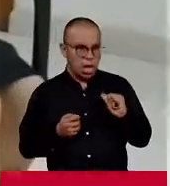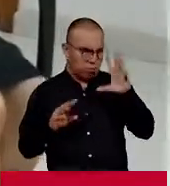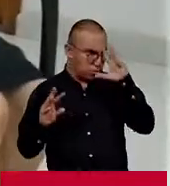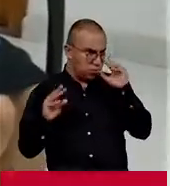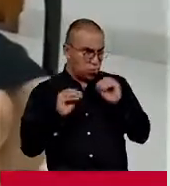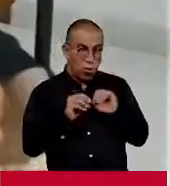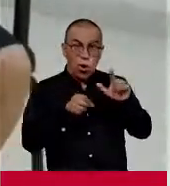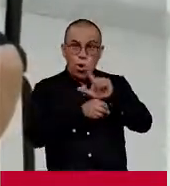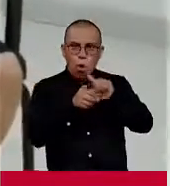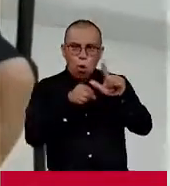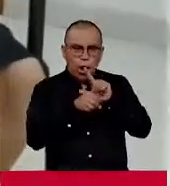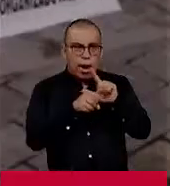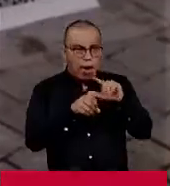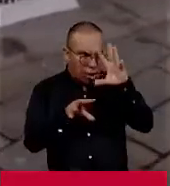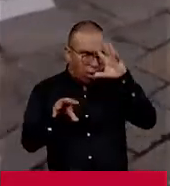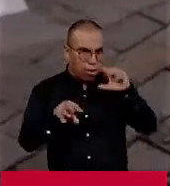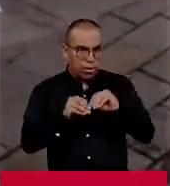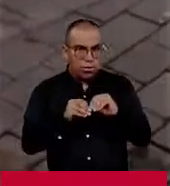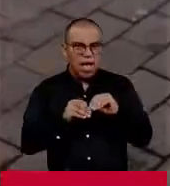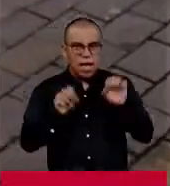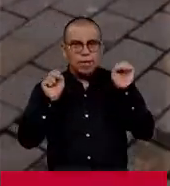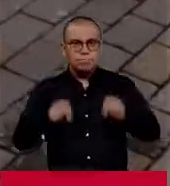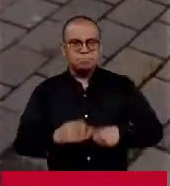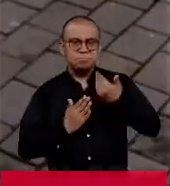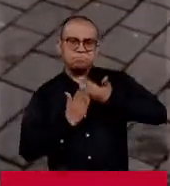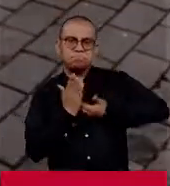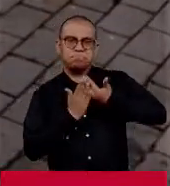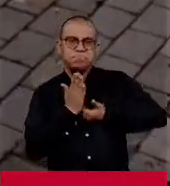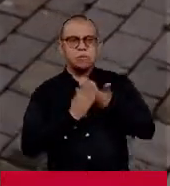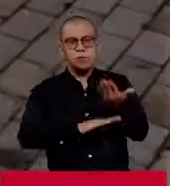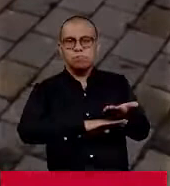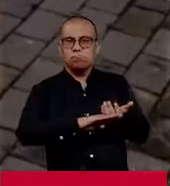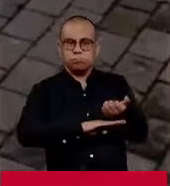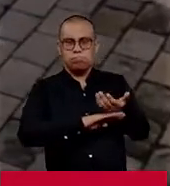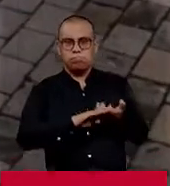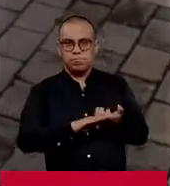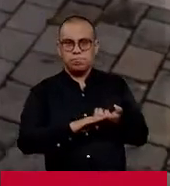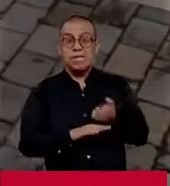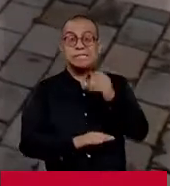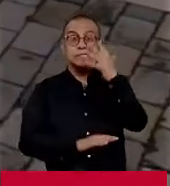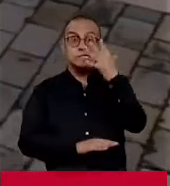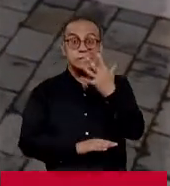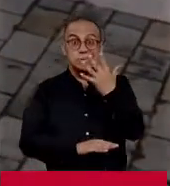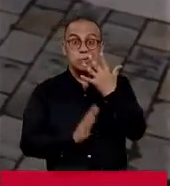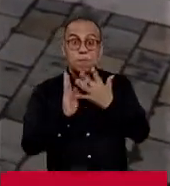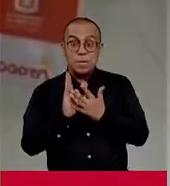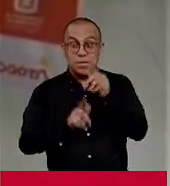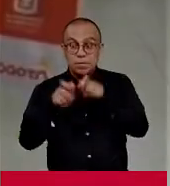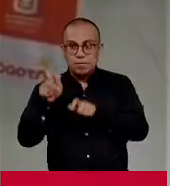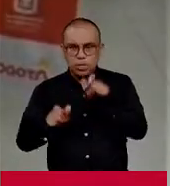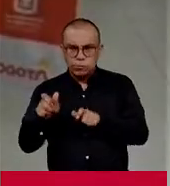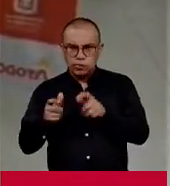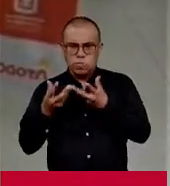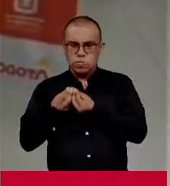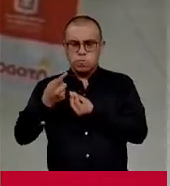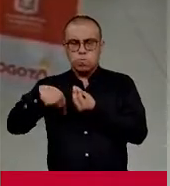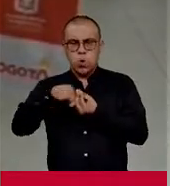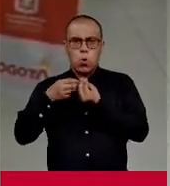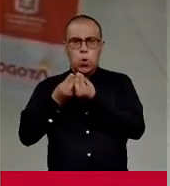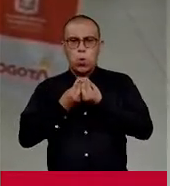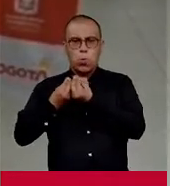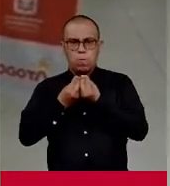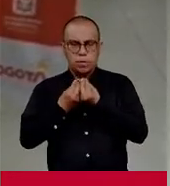autoridades locales aceptaran buena parte de las peticiones de las cerca de 5.000 personas representadas en el Comité Local